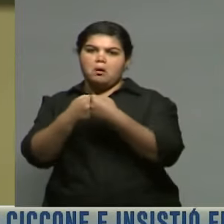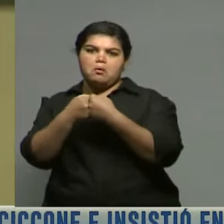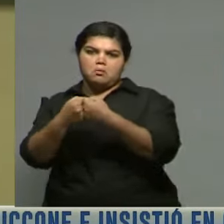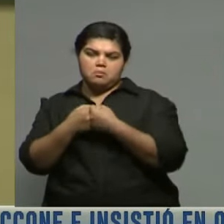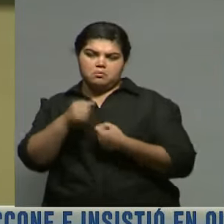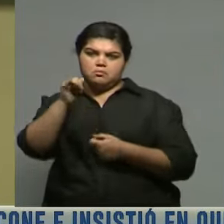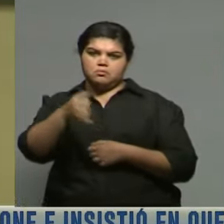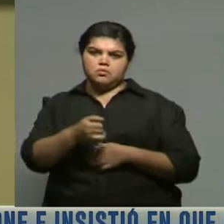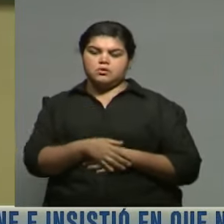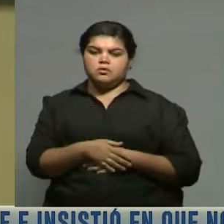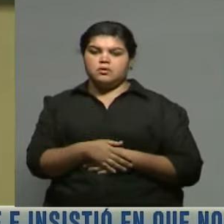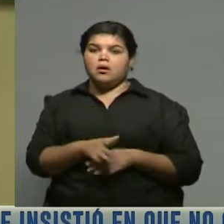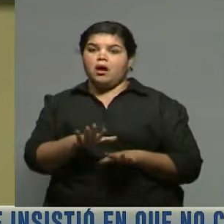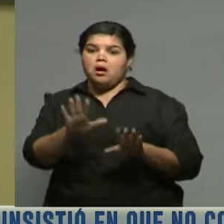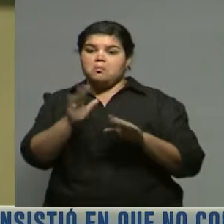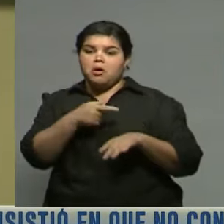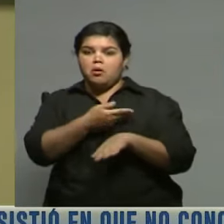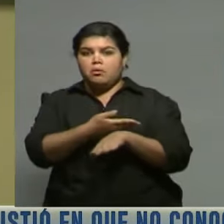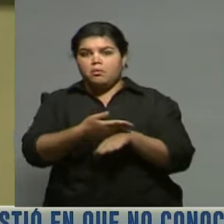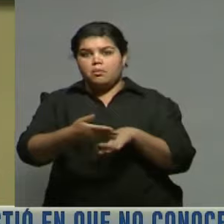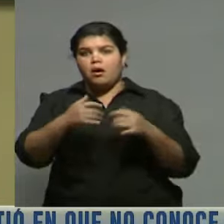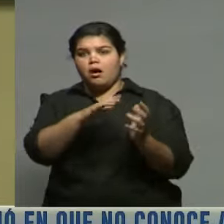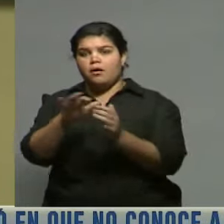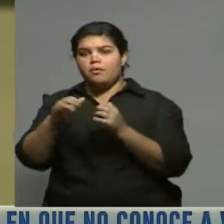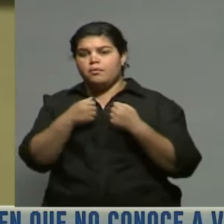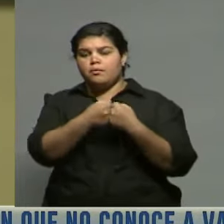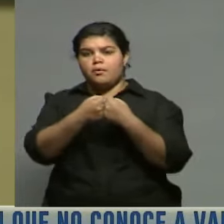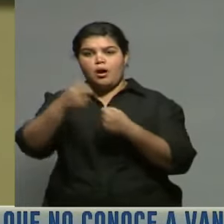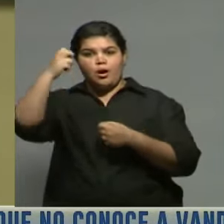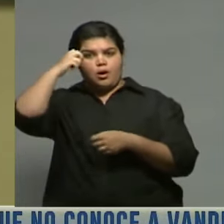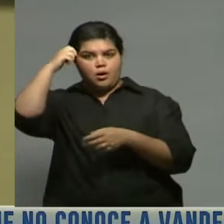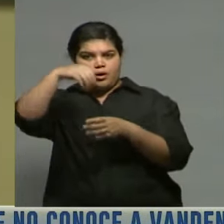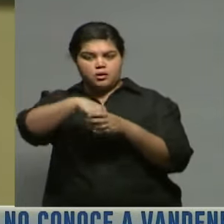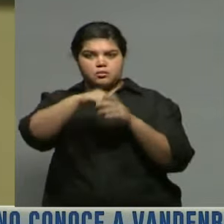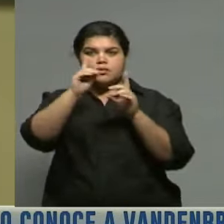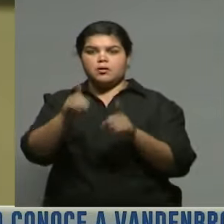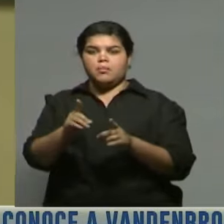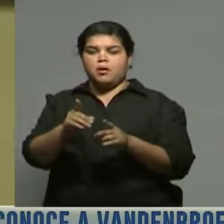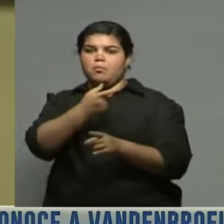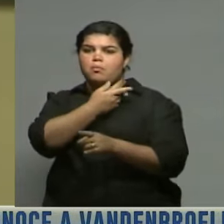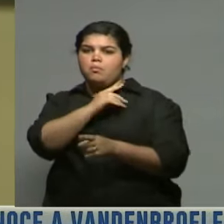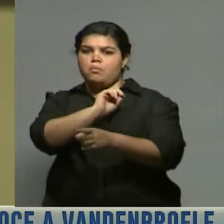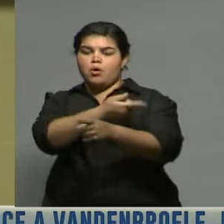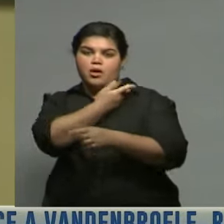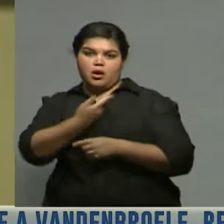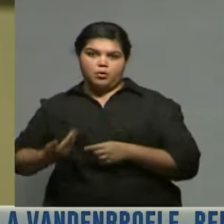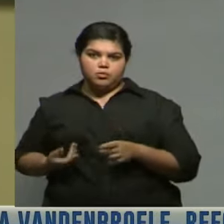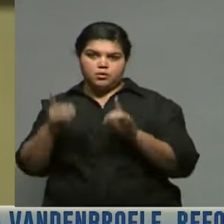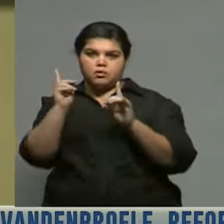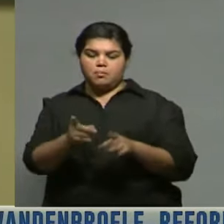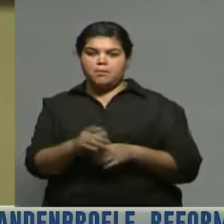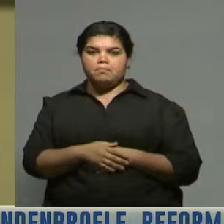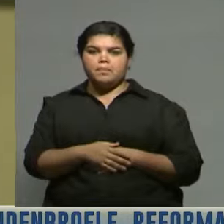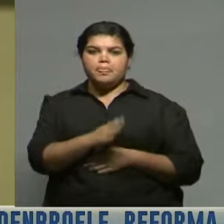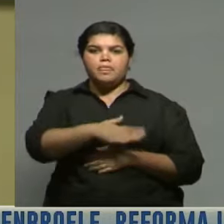haber un tiempo de negociación, no solamente en el Congreso, sino también en el mismo Ejecutivo. Para la